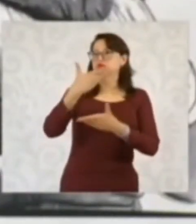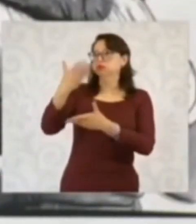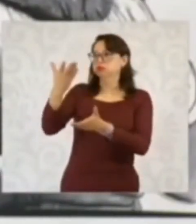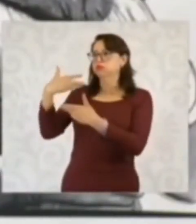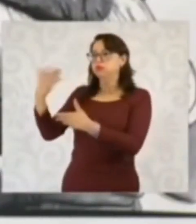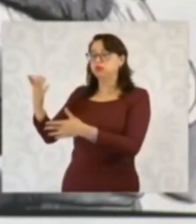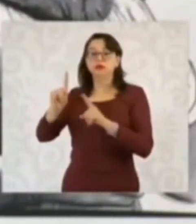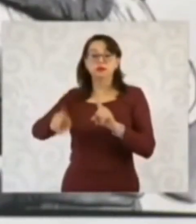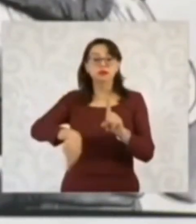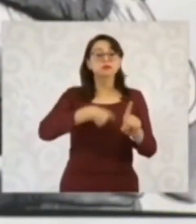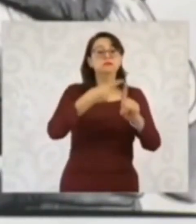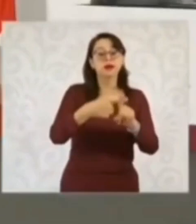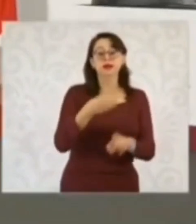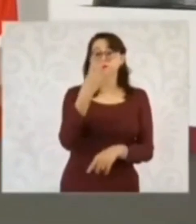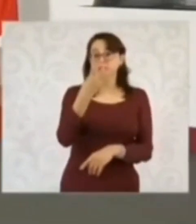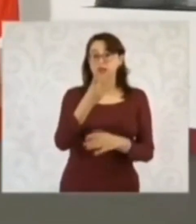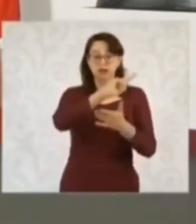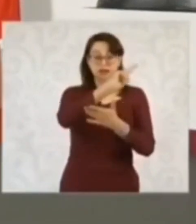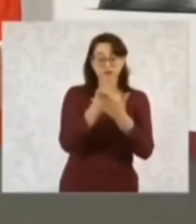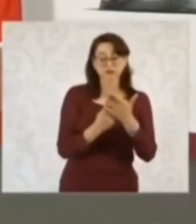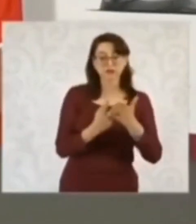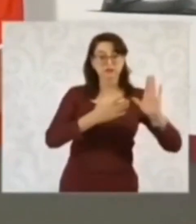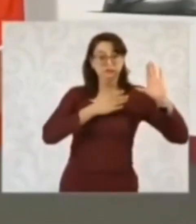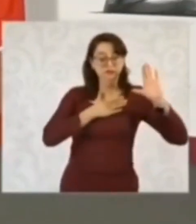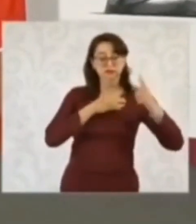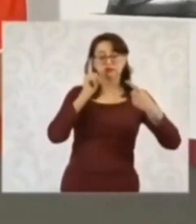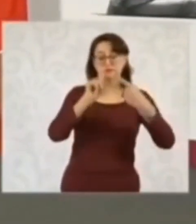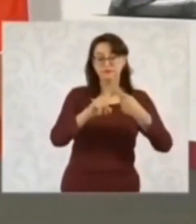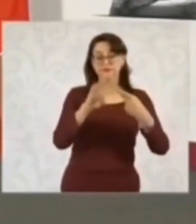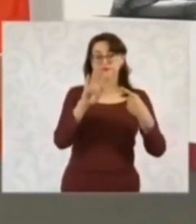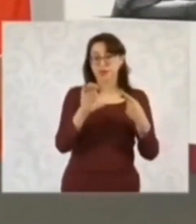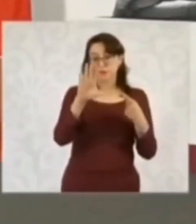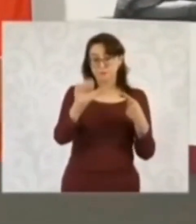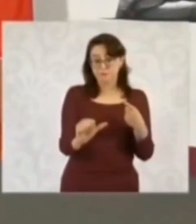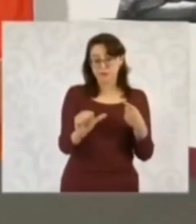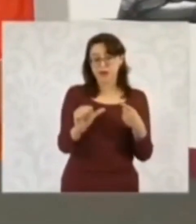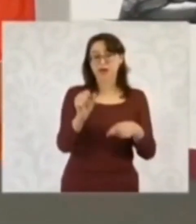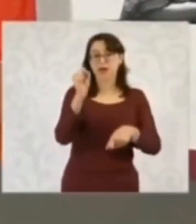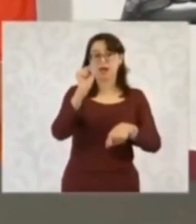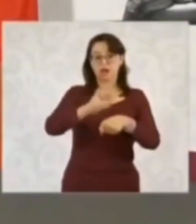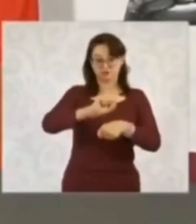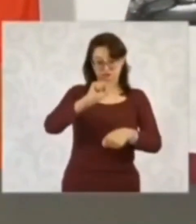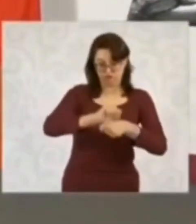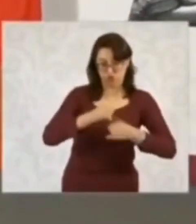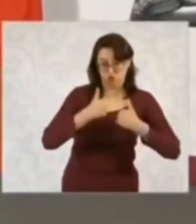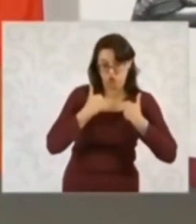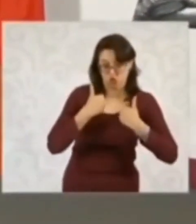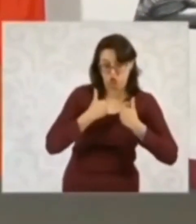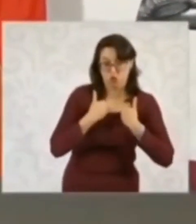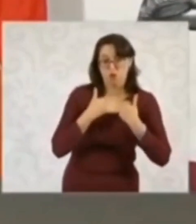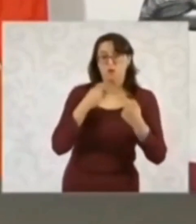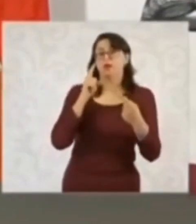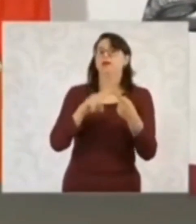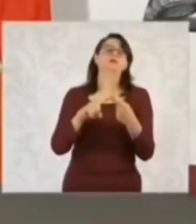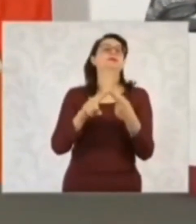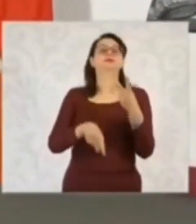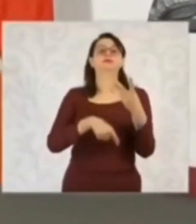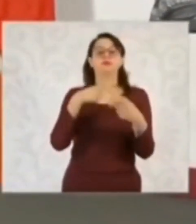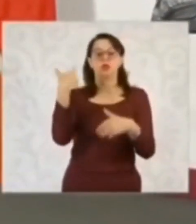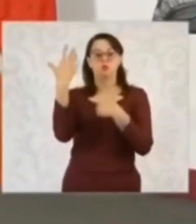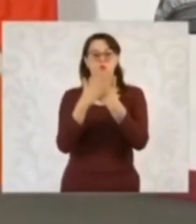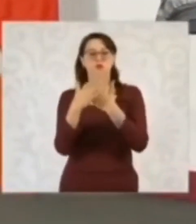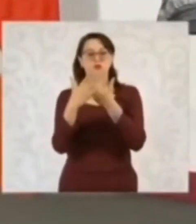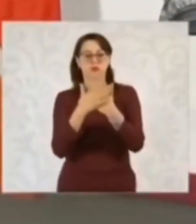me comprometí este año cumplimos la beca para todos los adolescentes de secundaria y el año